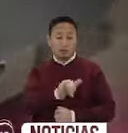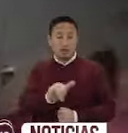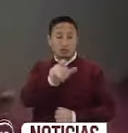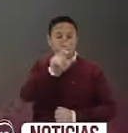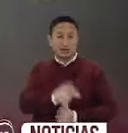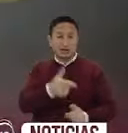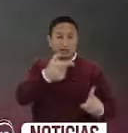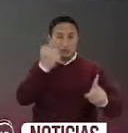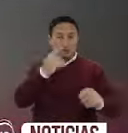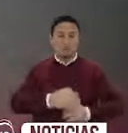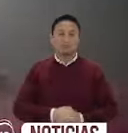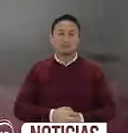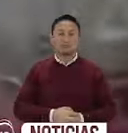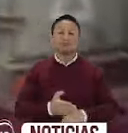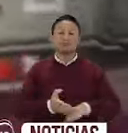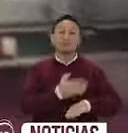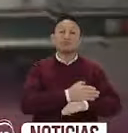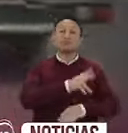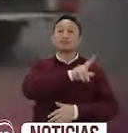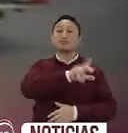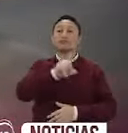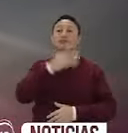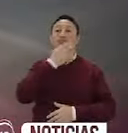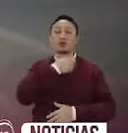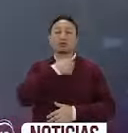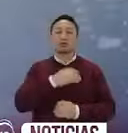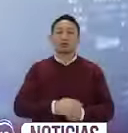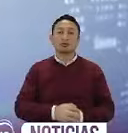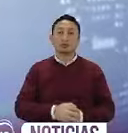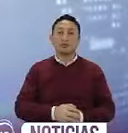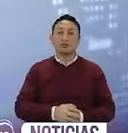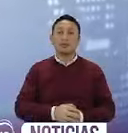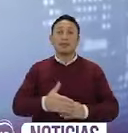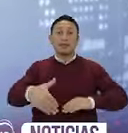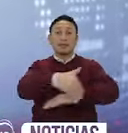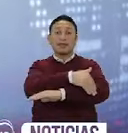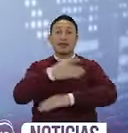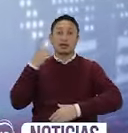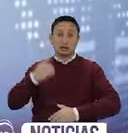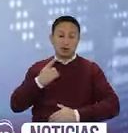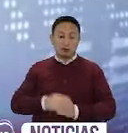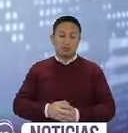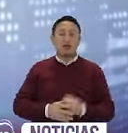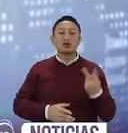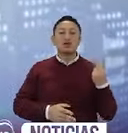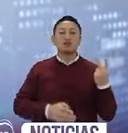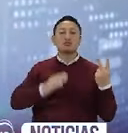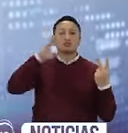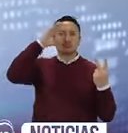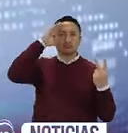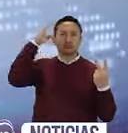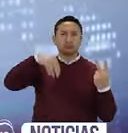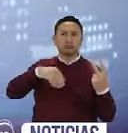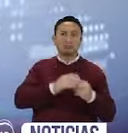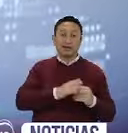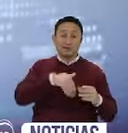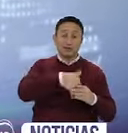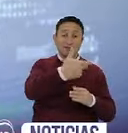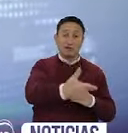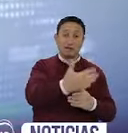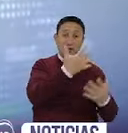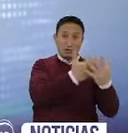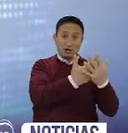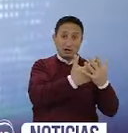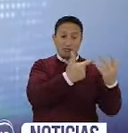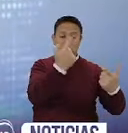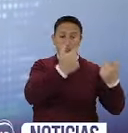sistema carcelario. El pasado 31 de agosto asesinaron a tiros en la vía Adaule a dos guías penitenciarias en los exteriores de la